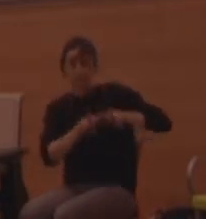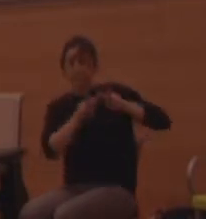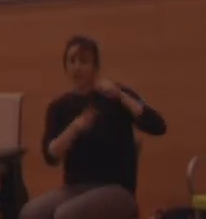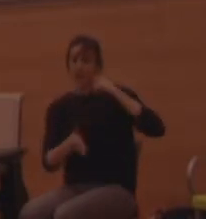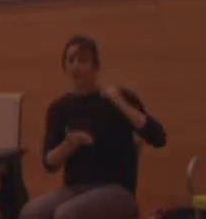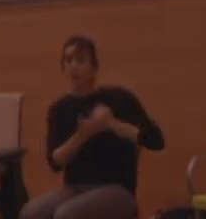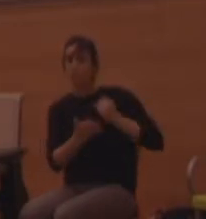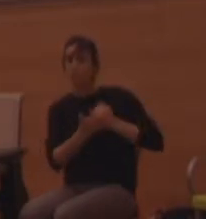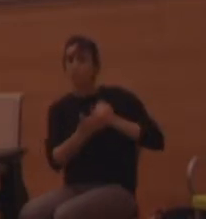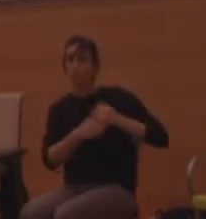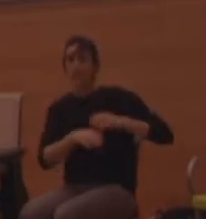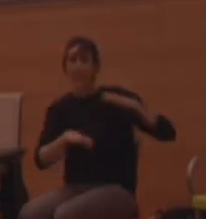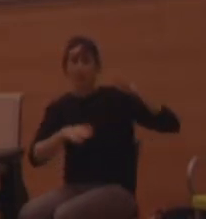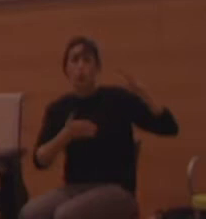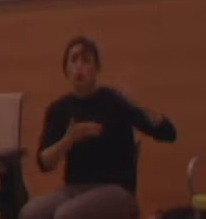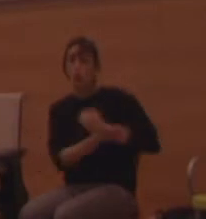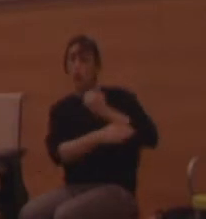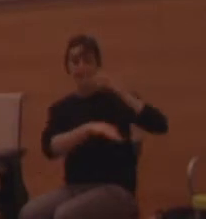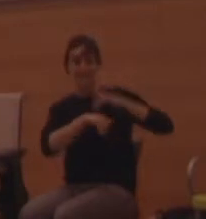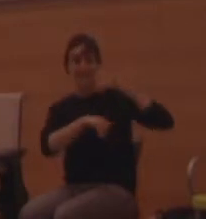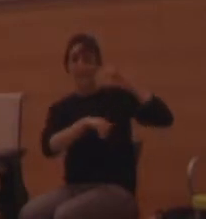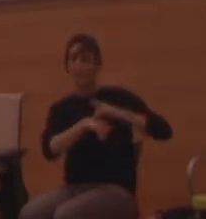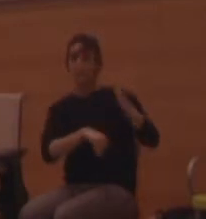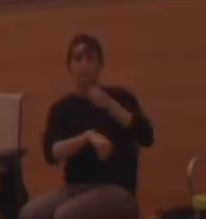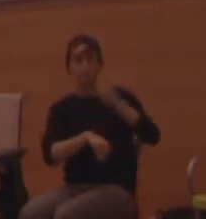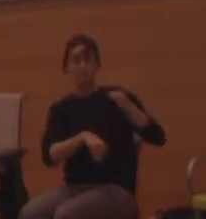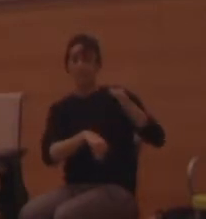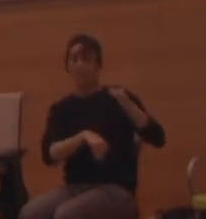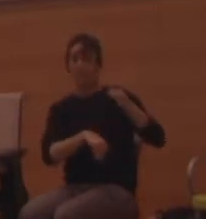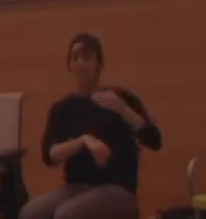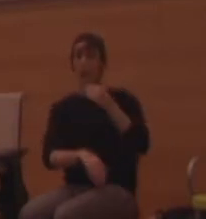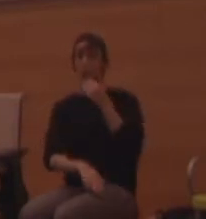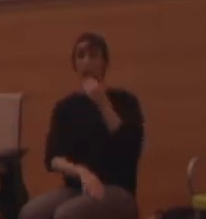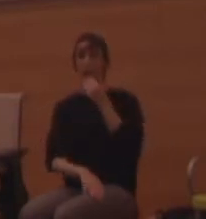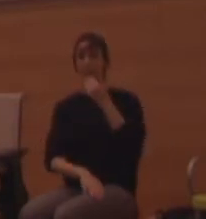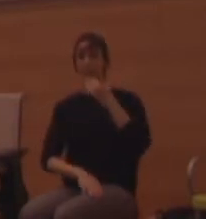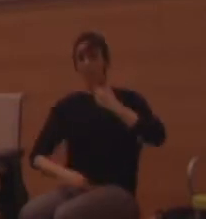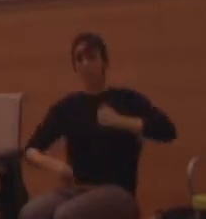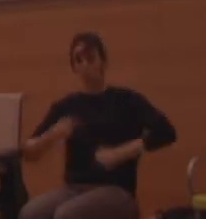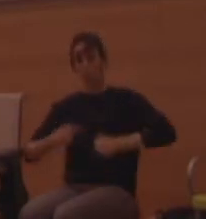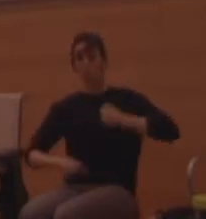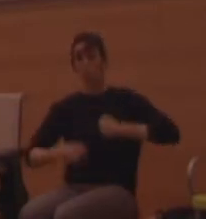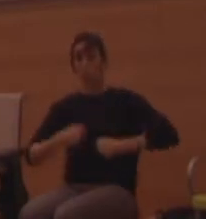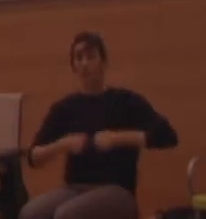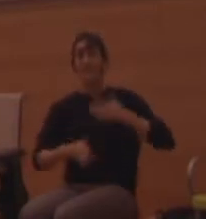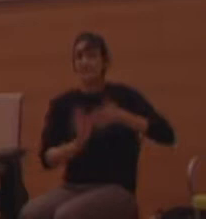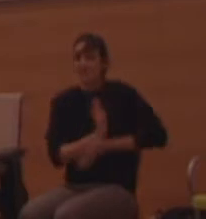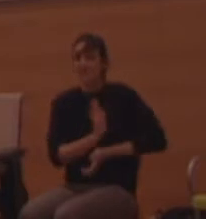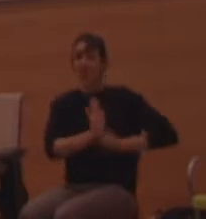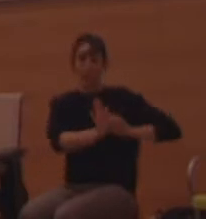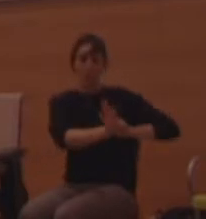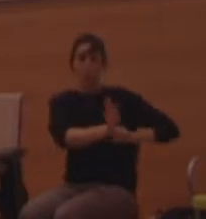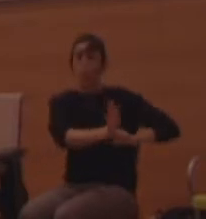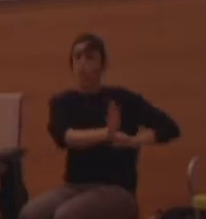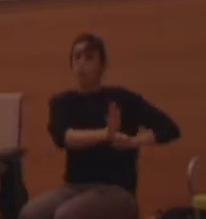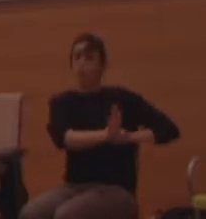sus sensibilidades están perfectas, que si hacemos una exploración vascular, que tiene pulsos y que tiene